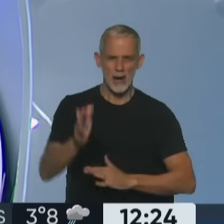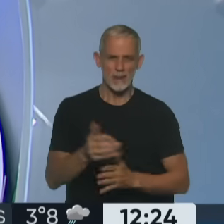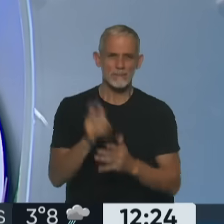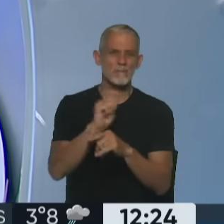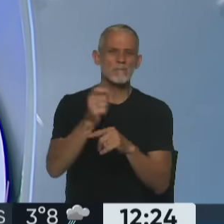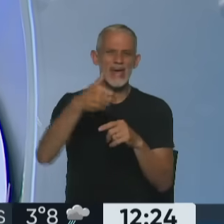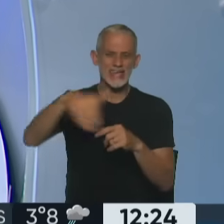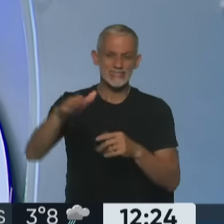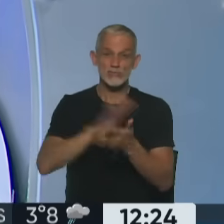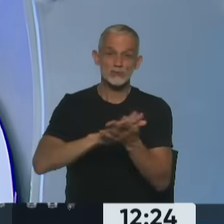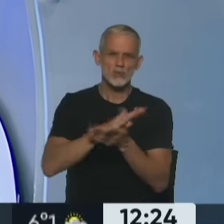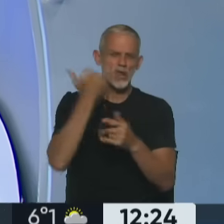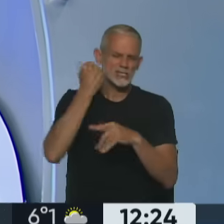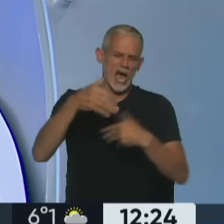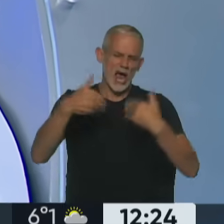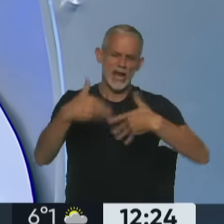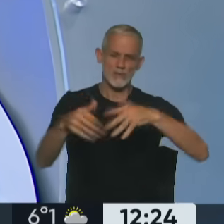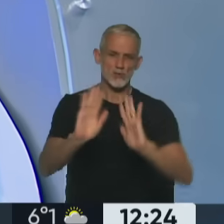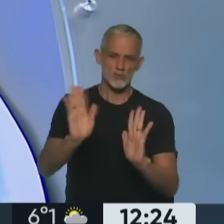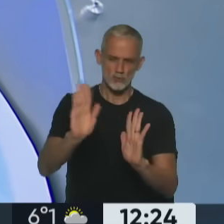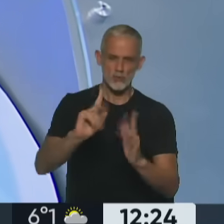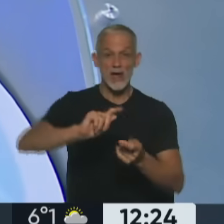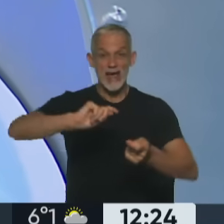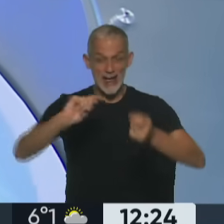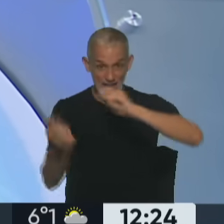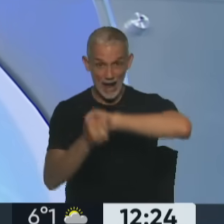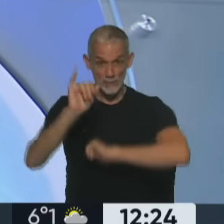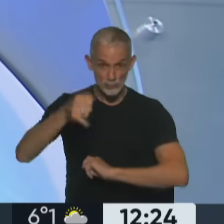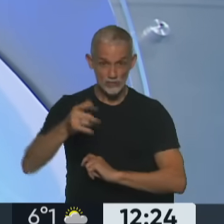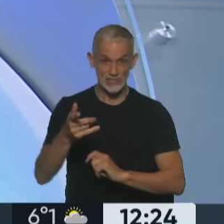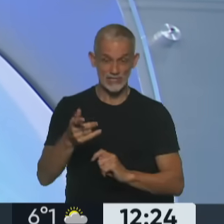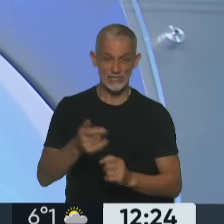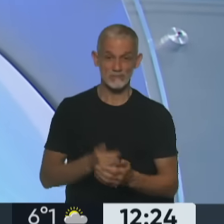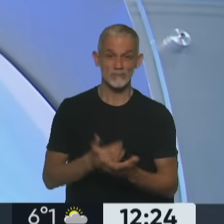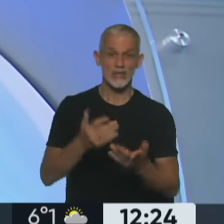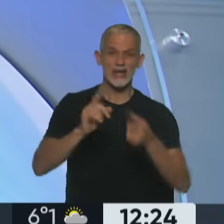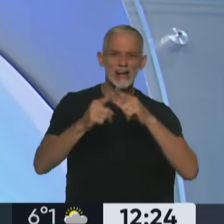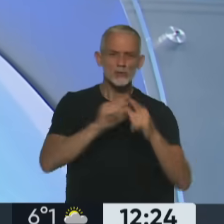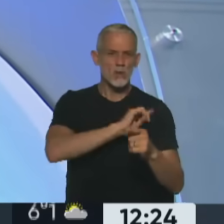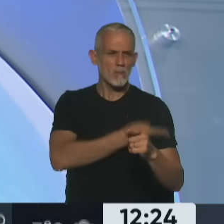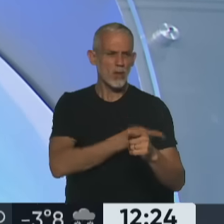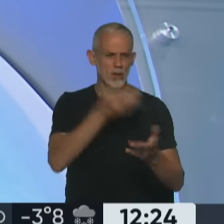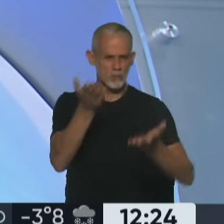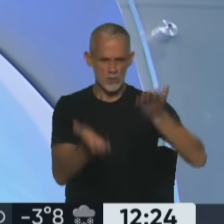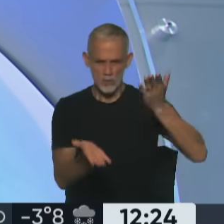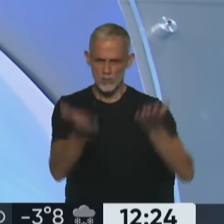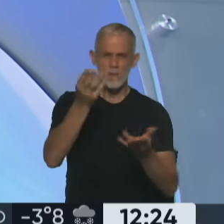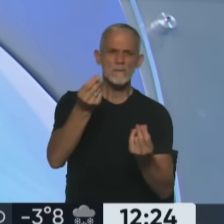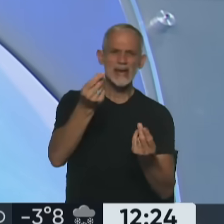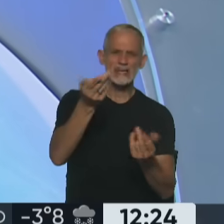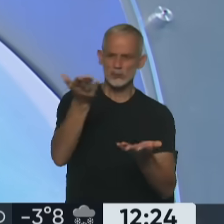haber soluciones inmediatas, va a haber un cambio de relaciones de poder, de relaciones de